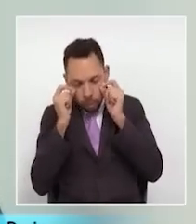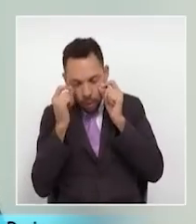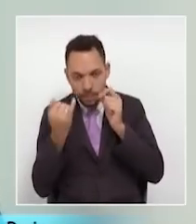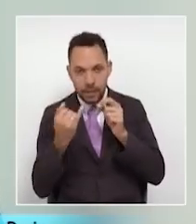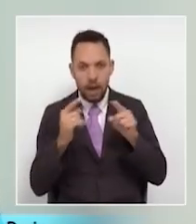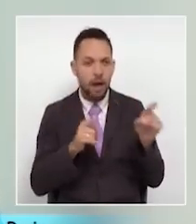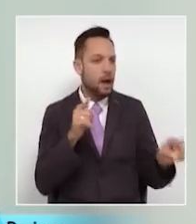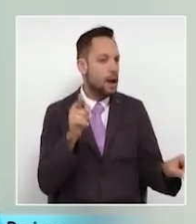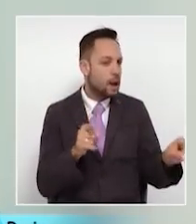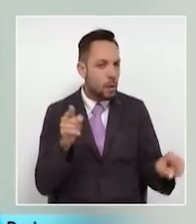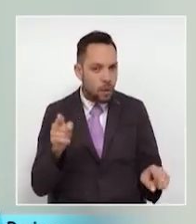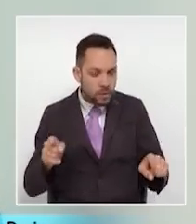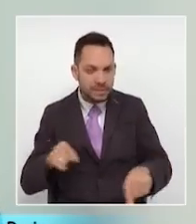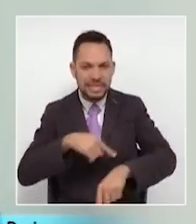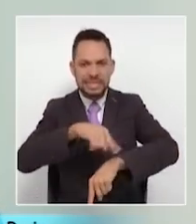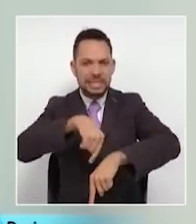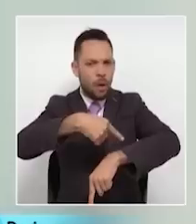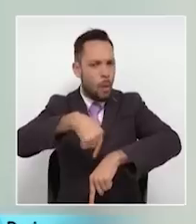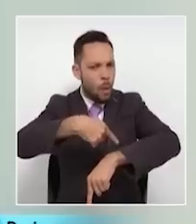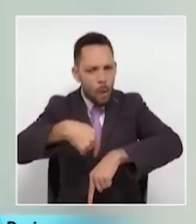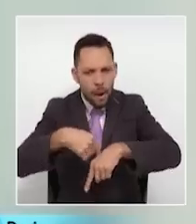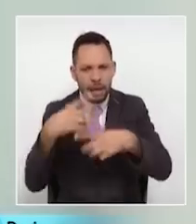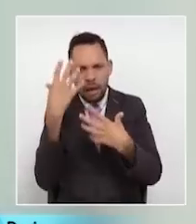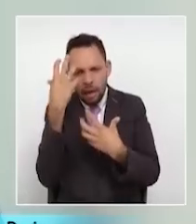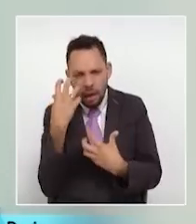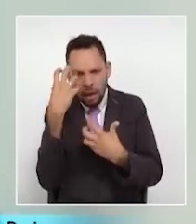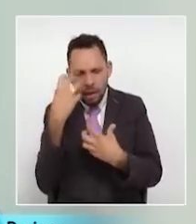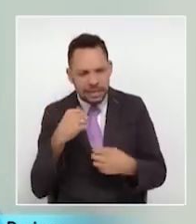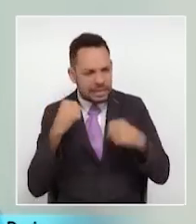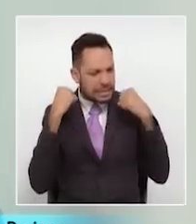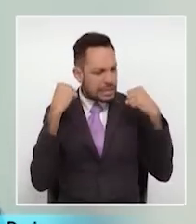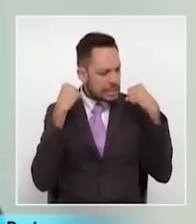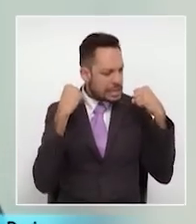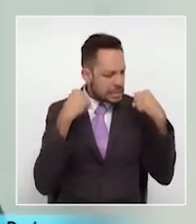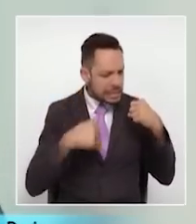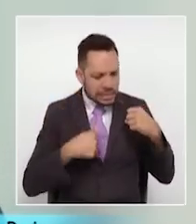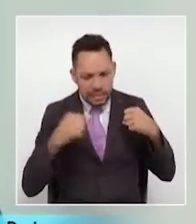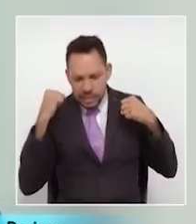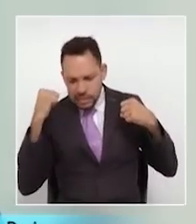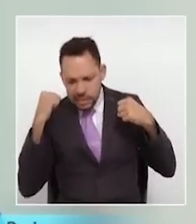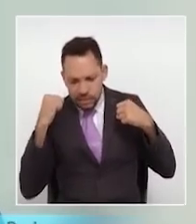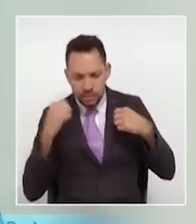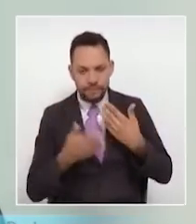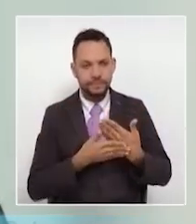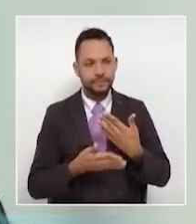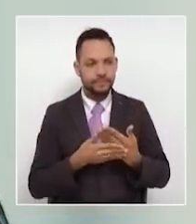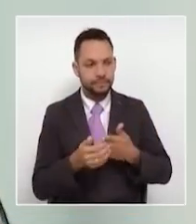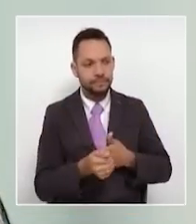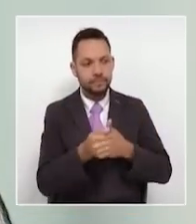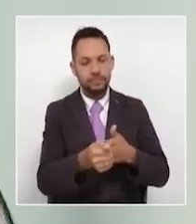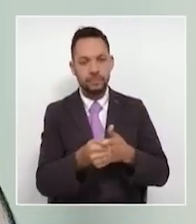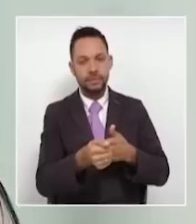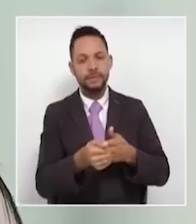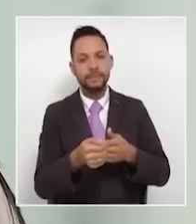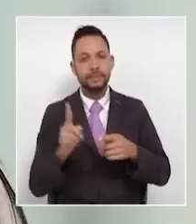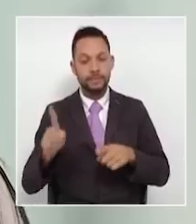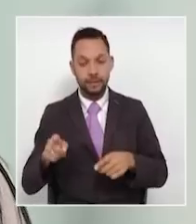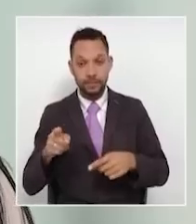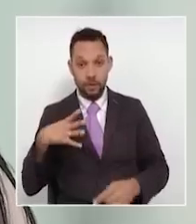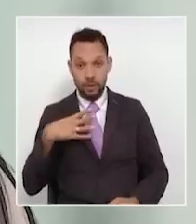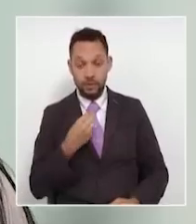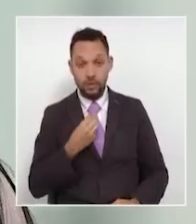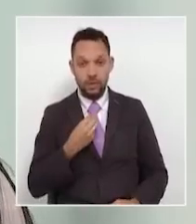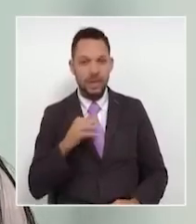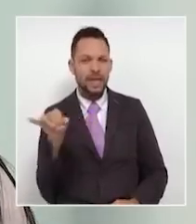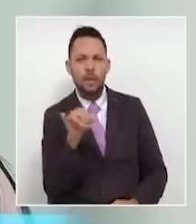tienen grandes períodos de estrés ansiedad o depresión por períodos muy prolongados de tiempo en el mapeo cerebral